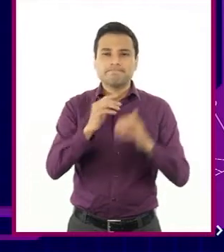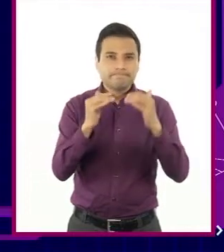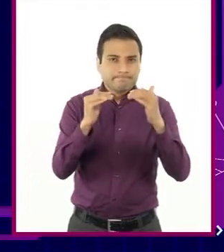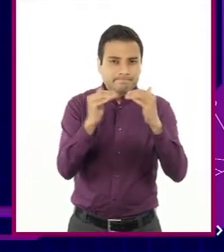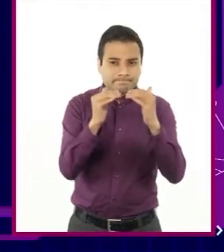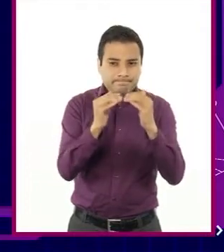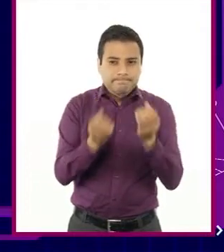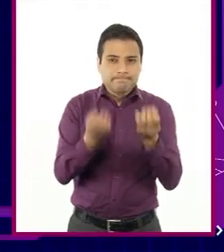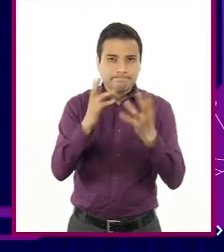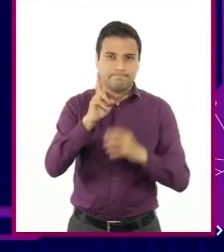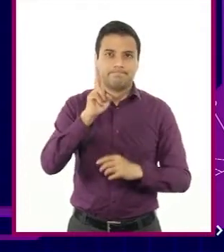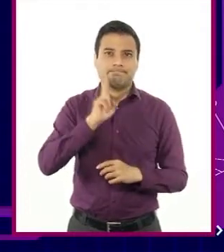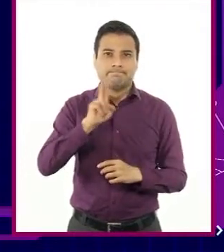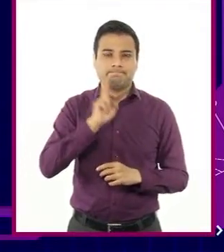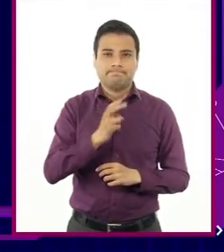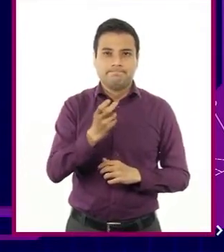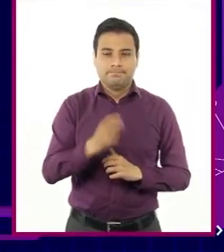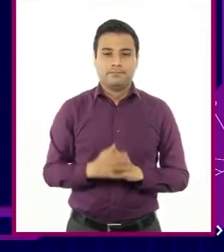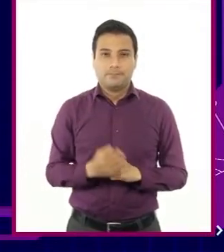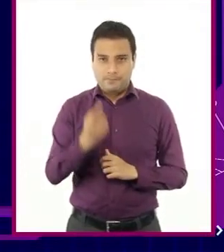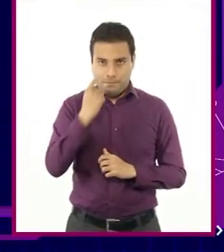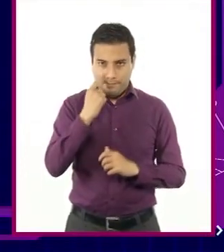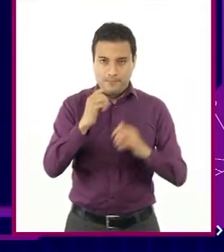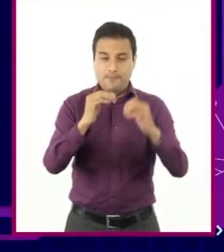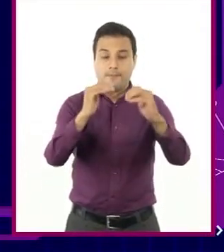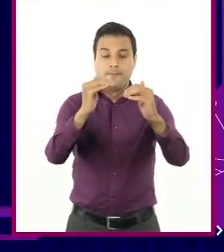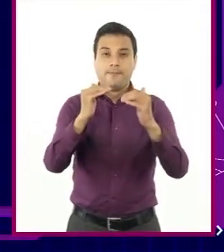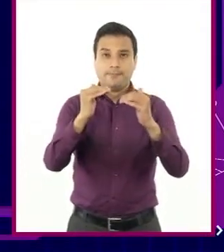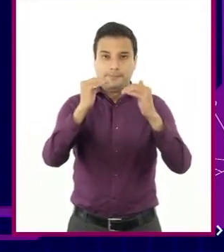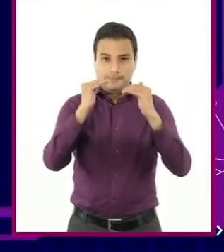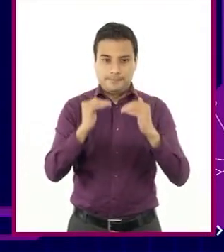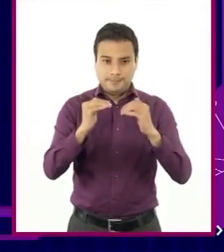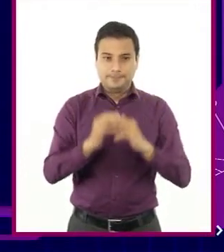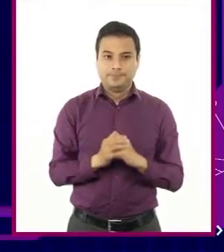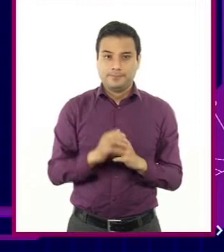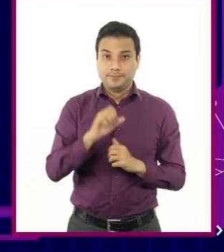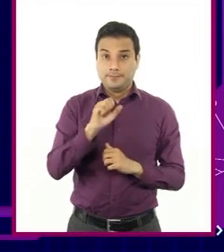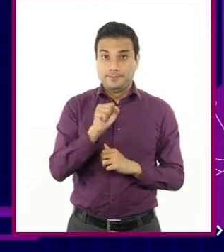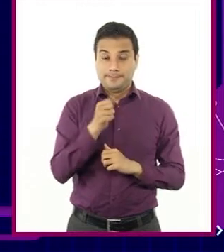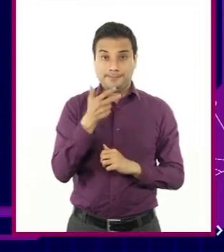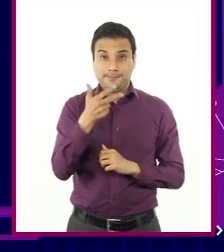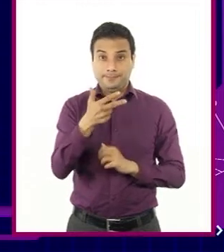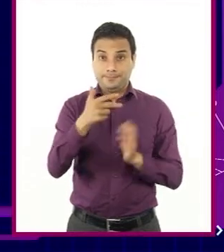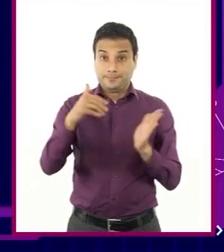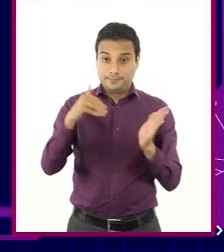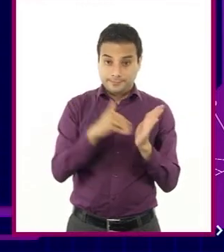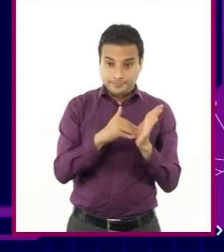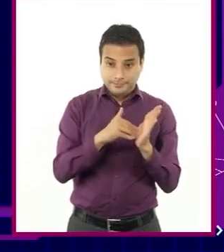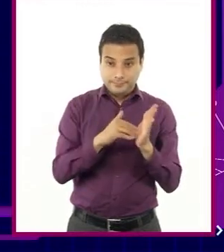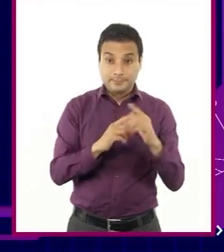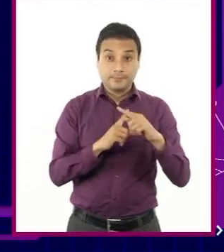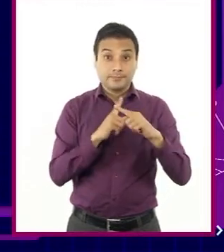en kilómetros. Entonces, multiplicamos 68,000 millas por